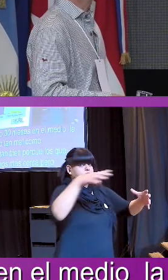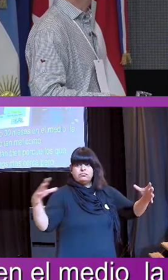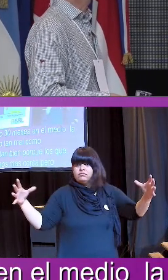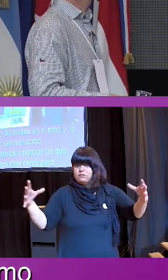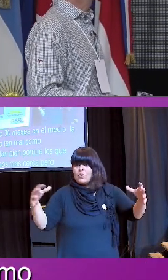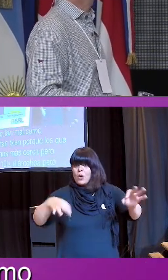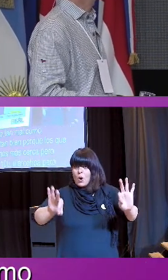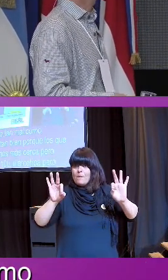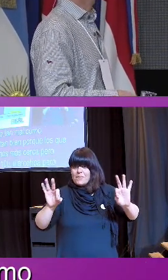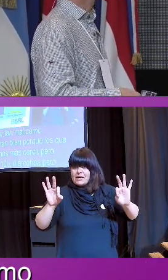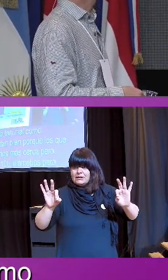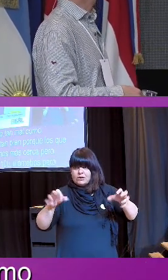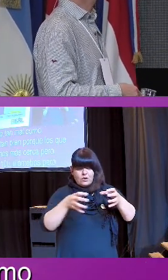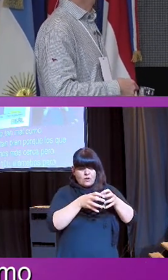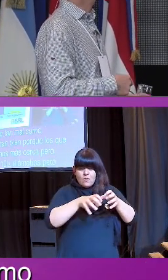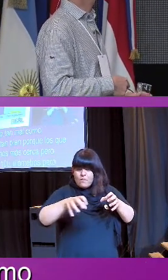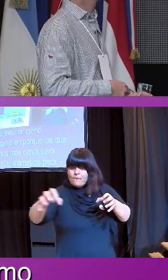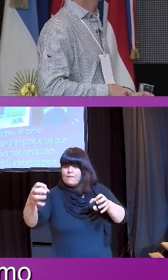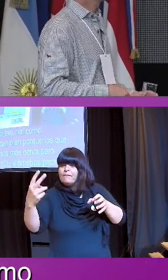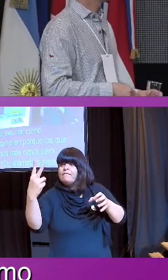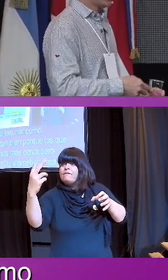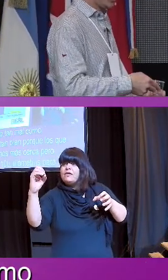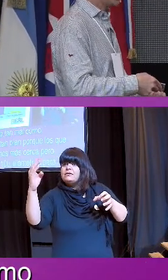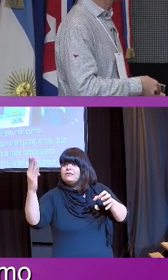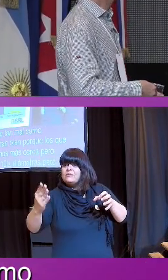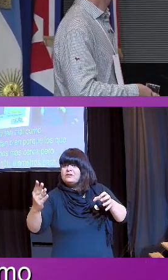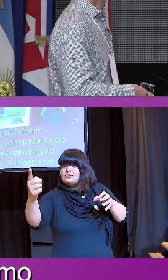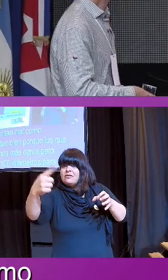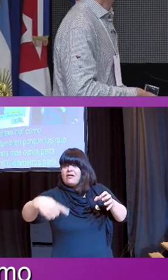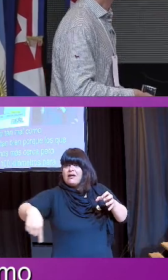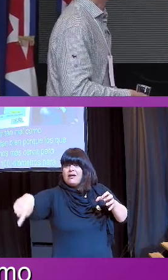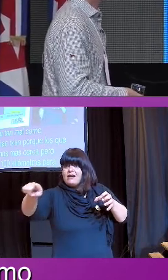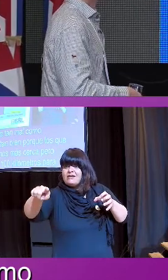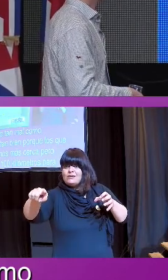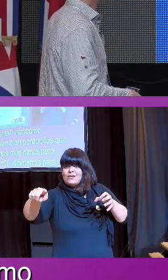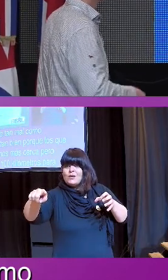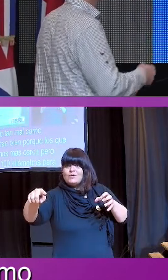del país, que es mucho. El 47% fuera de su ciudad.